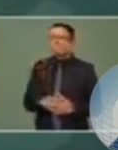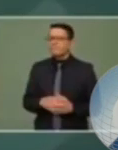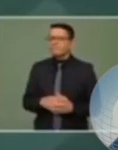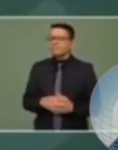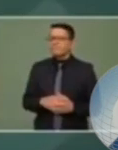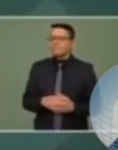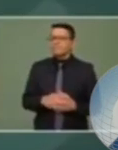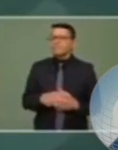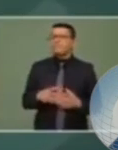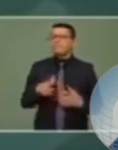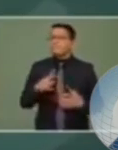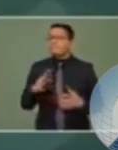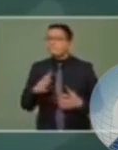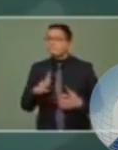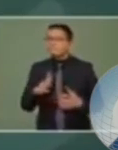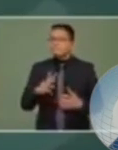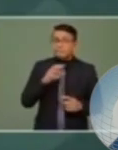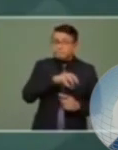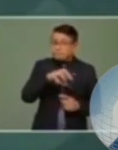hay 14